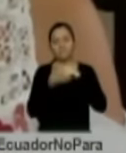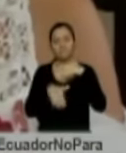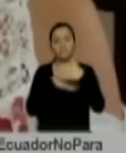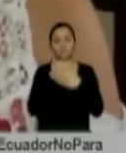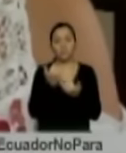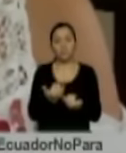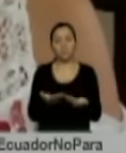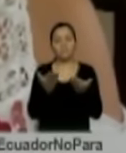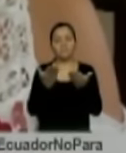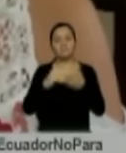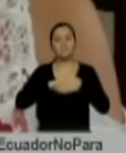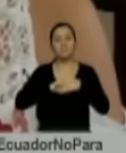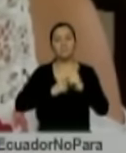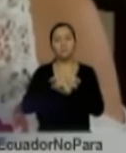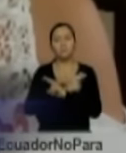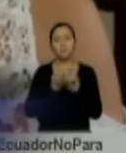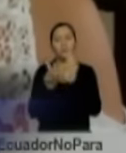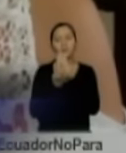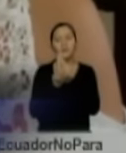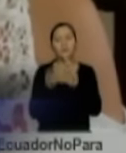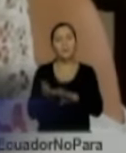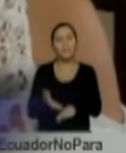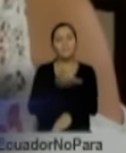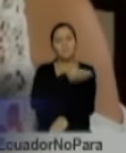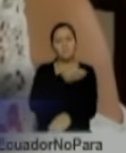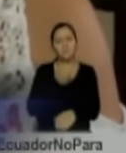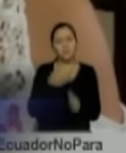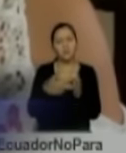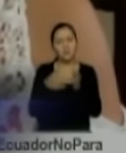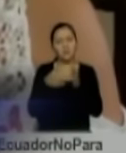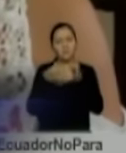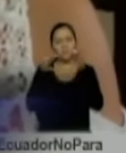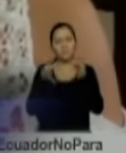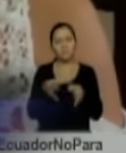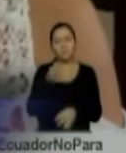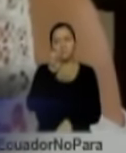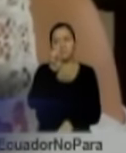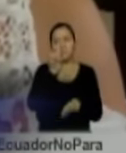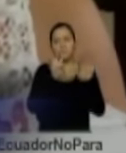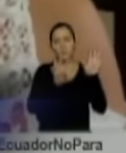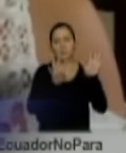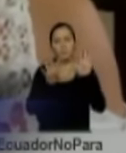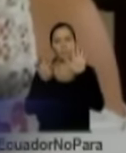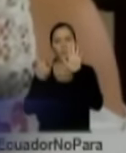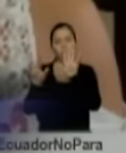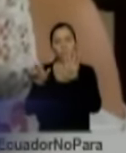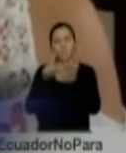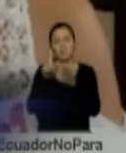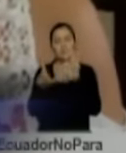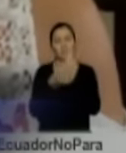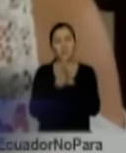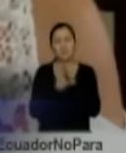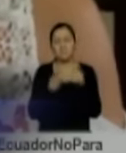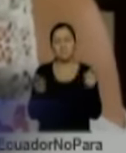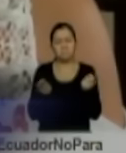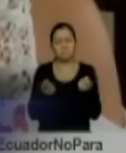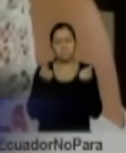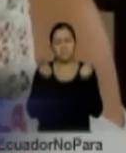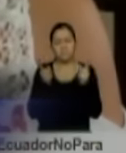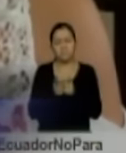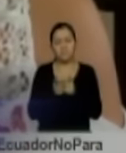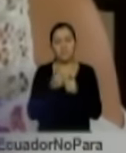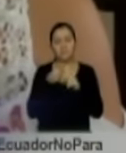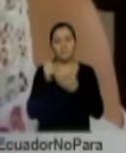medicina prepagada fue una ley que está en el registro oficial del año de 1998. Una ley corta, una ley que